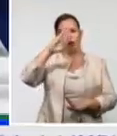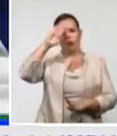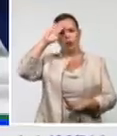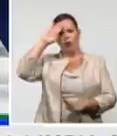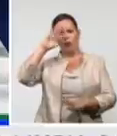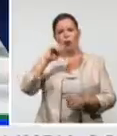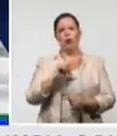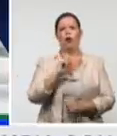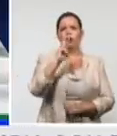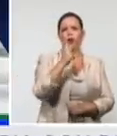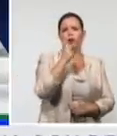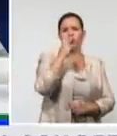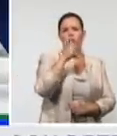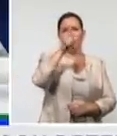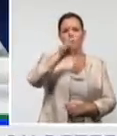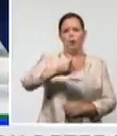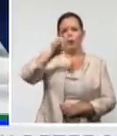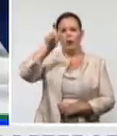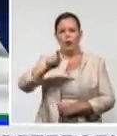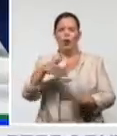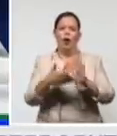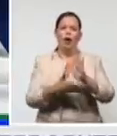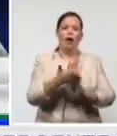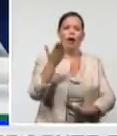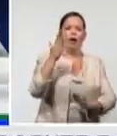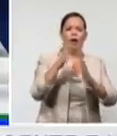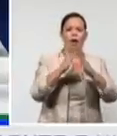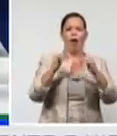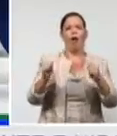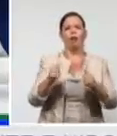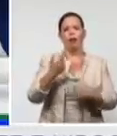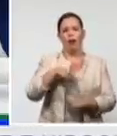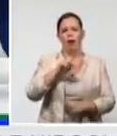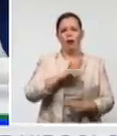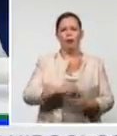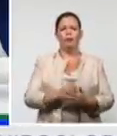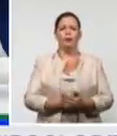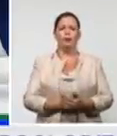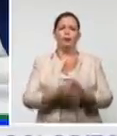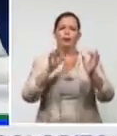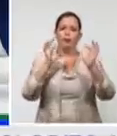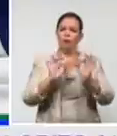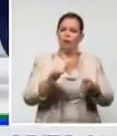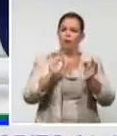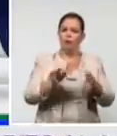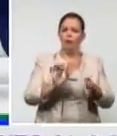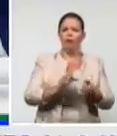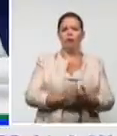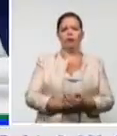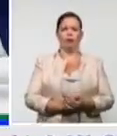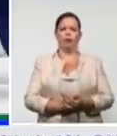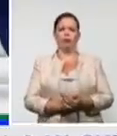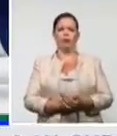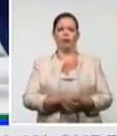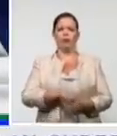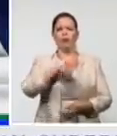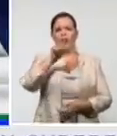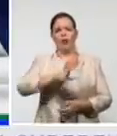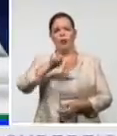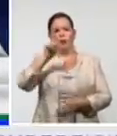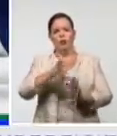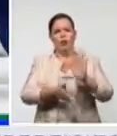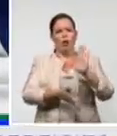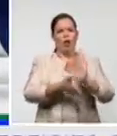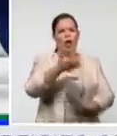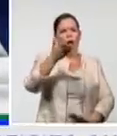2 personas que se le dieron el alta en el día de ayer. Generalmente estos casos están ingresados en La